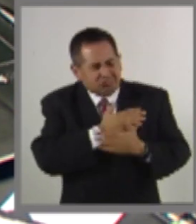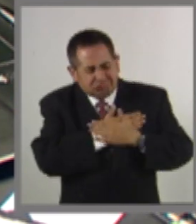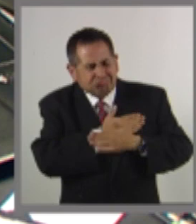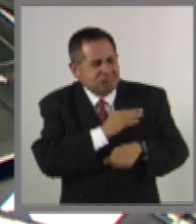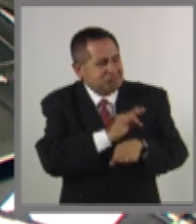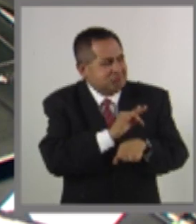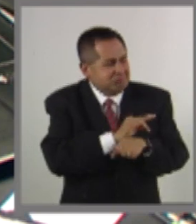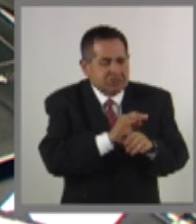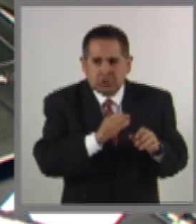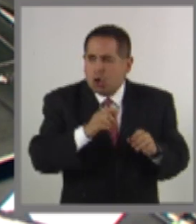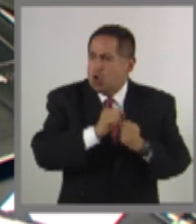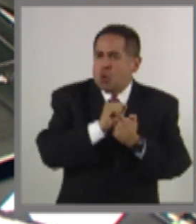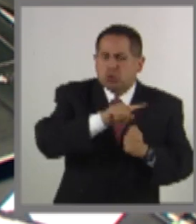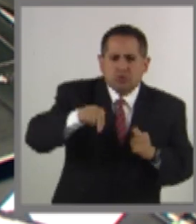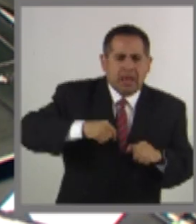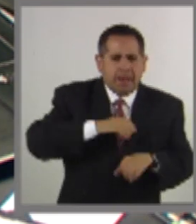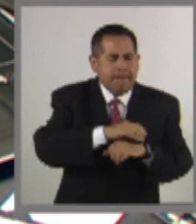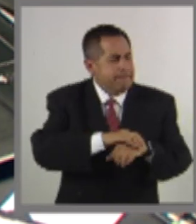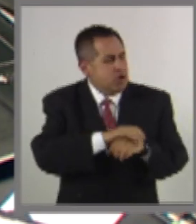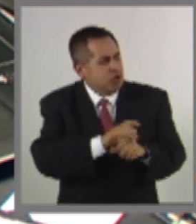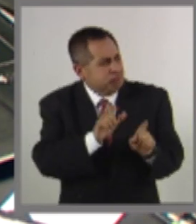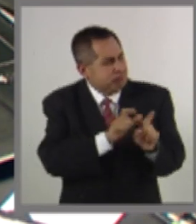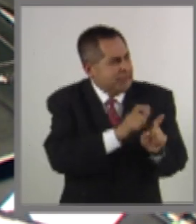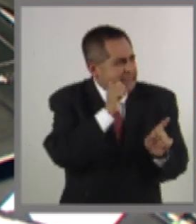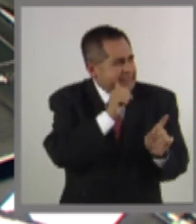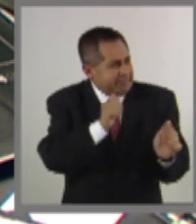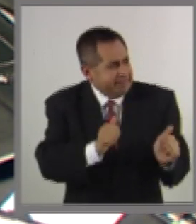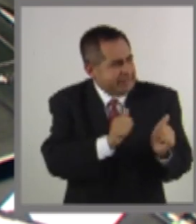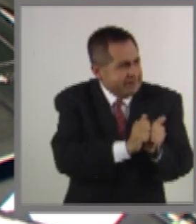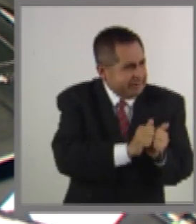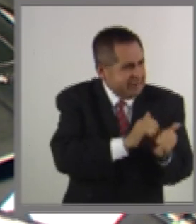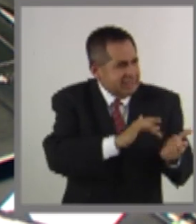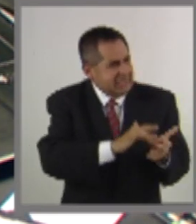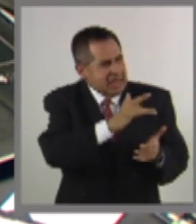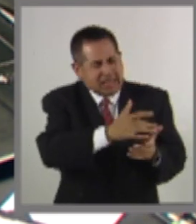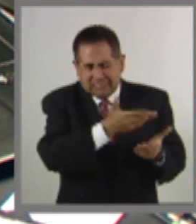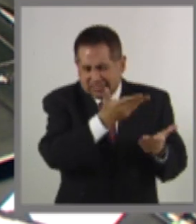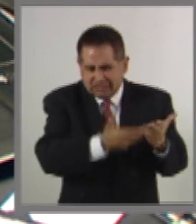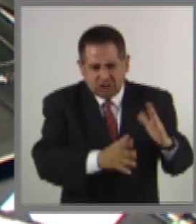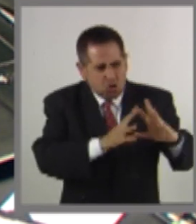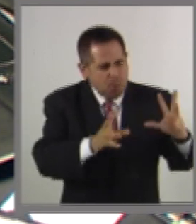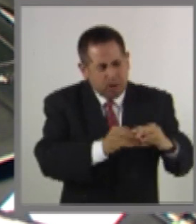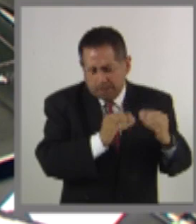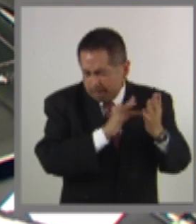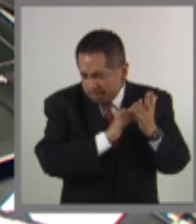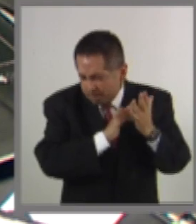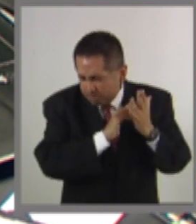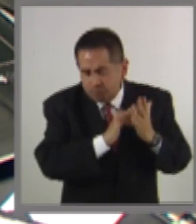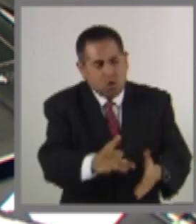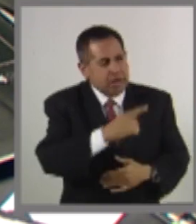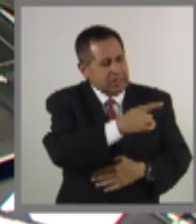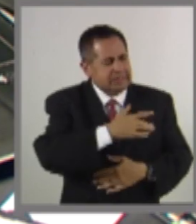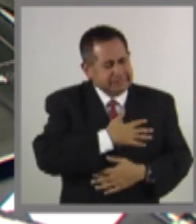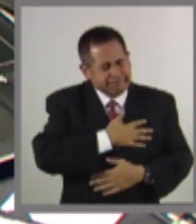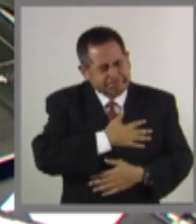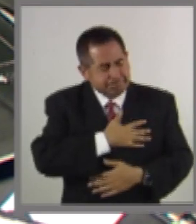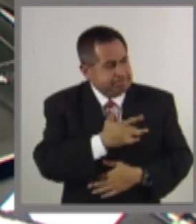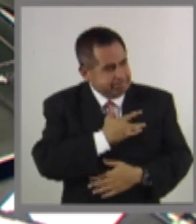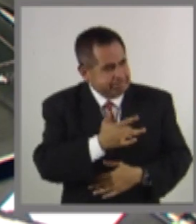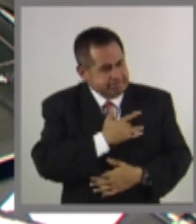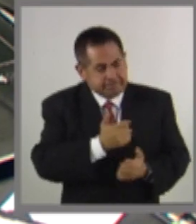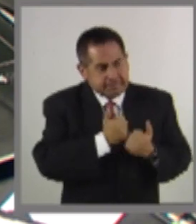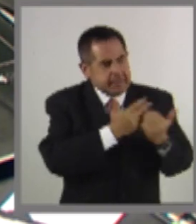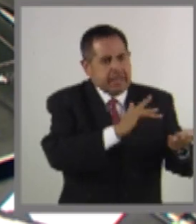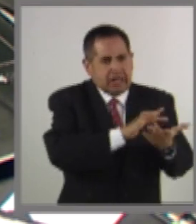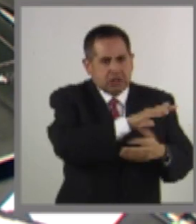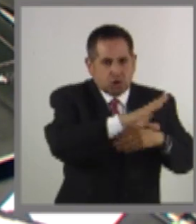de tus amigos, que siempre nos tendrás a tu lado. Gracias por todo. Te lo agradezco desde el fondo de mi corazón por